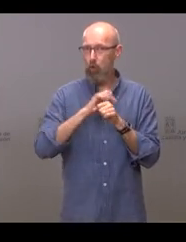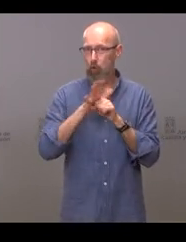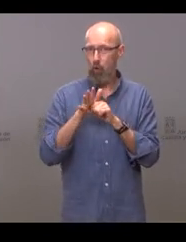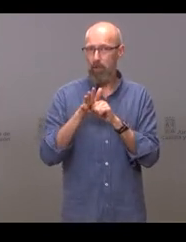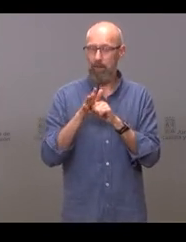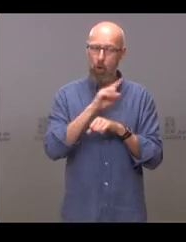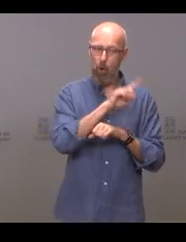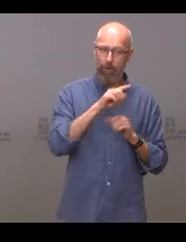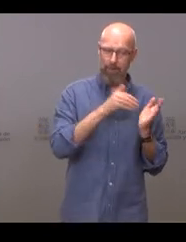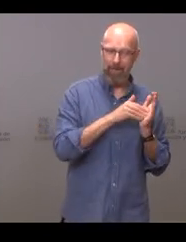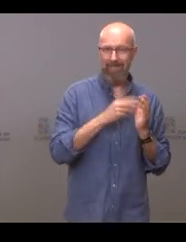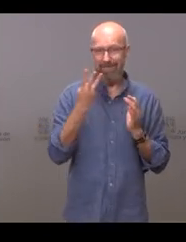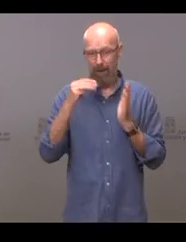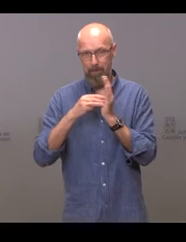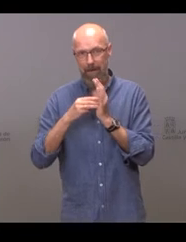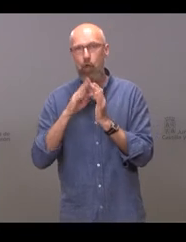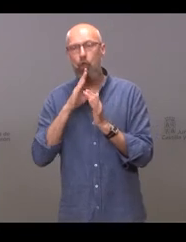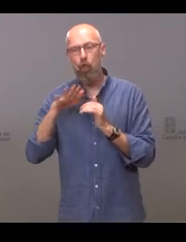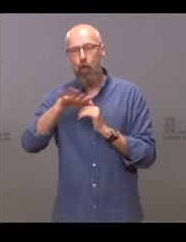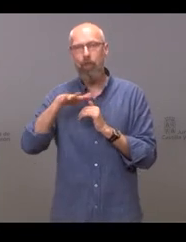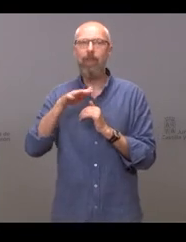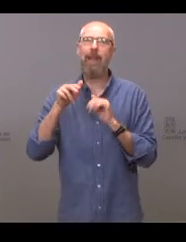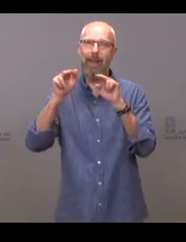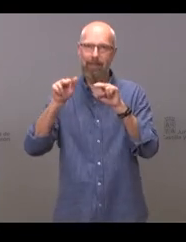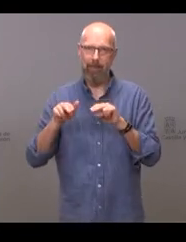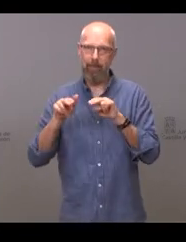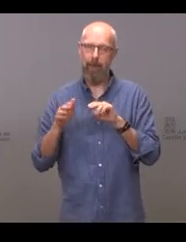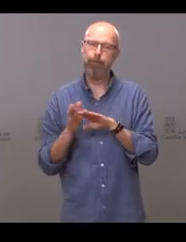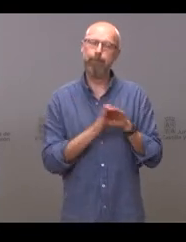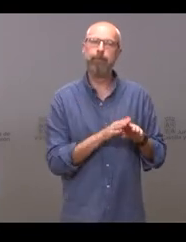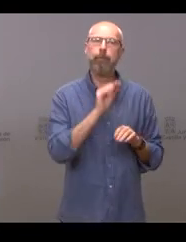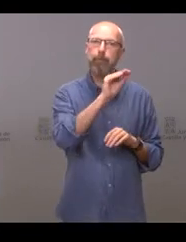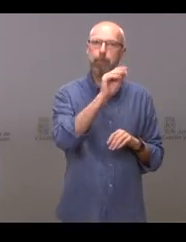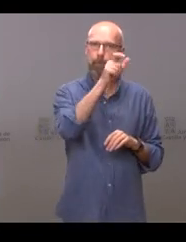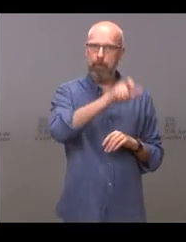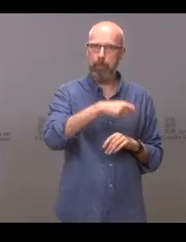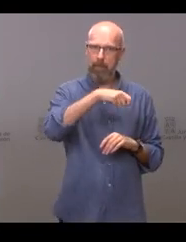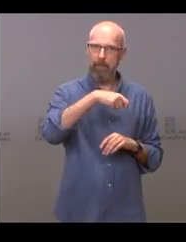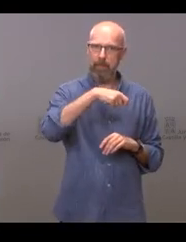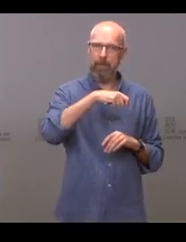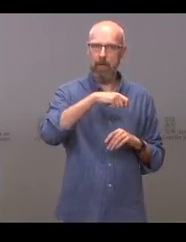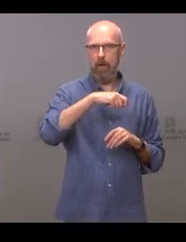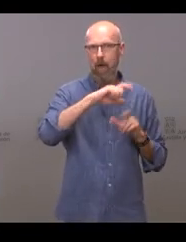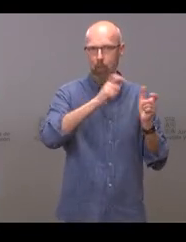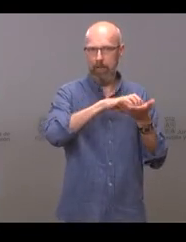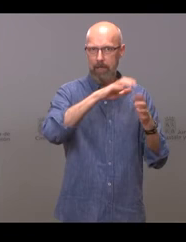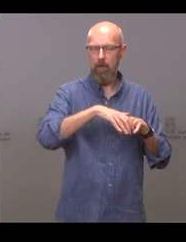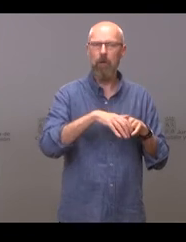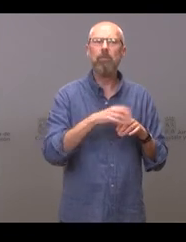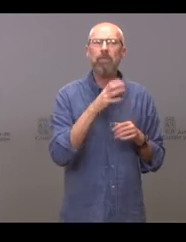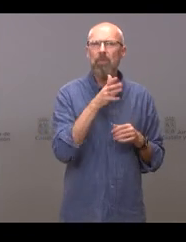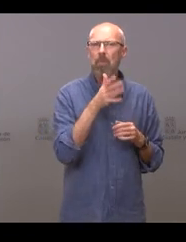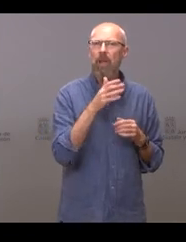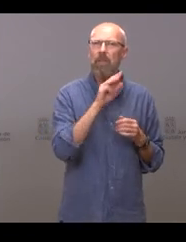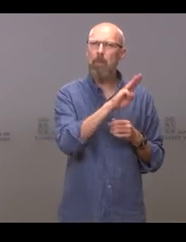se produjeron en residencias y al presidente de la junta le quería preguntar qué pasa en el pp de león ayer se celebró